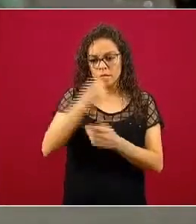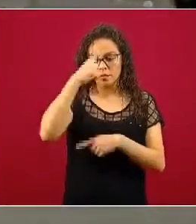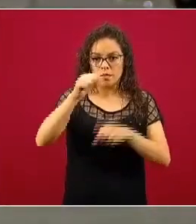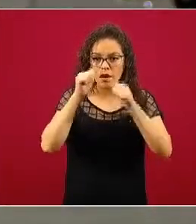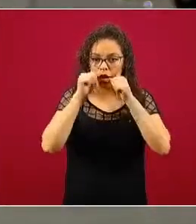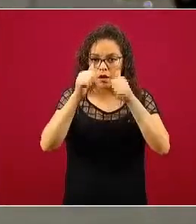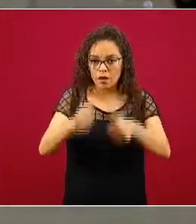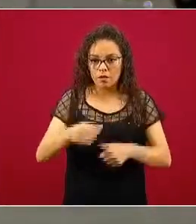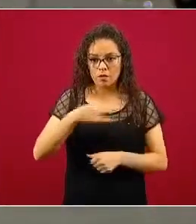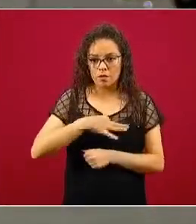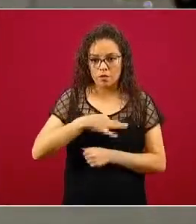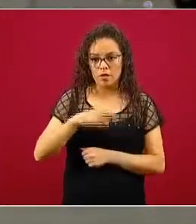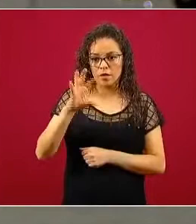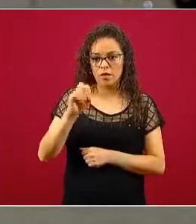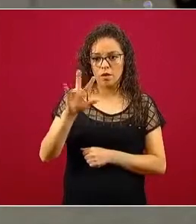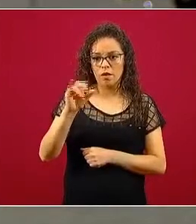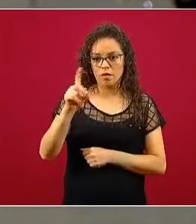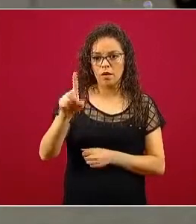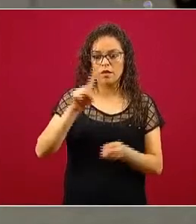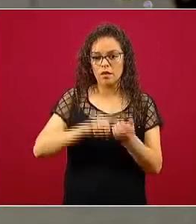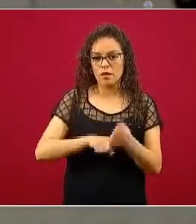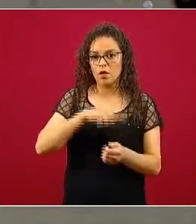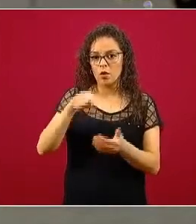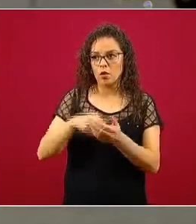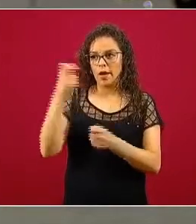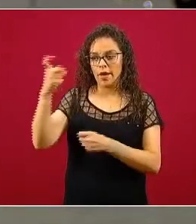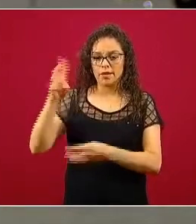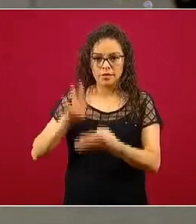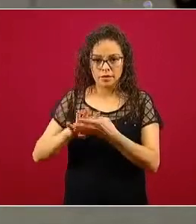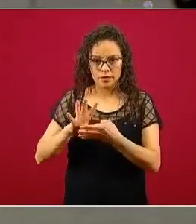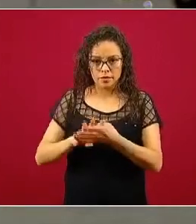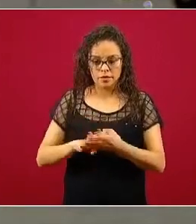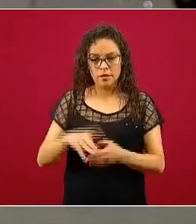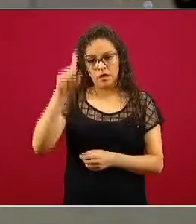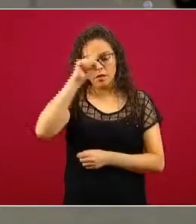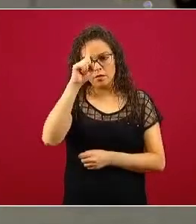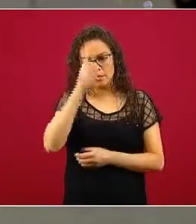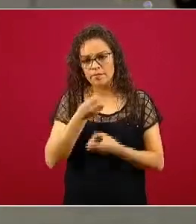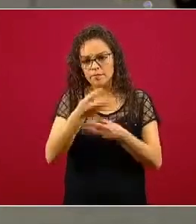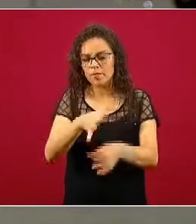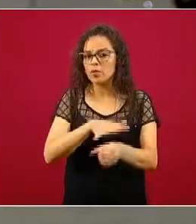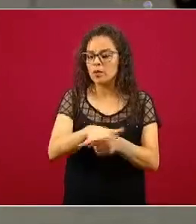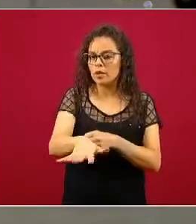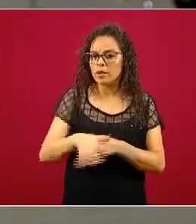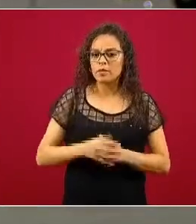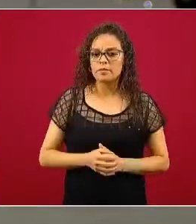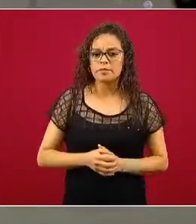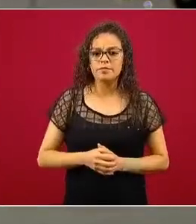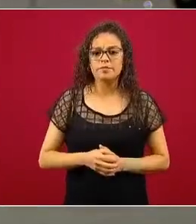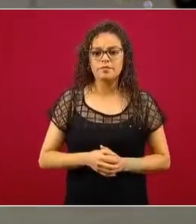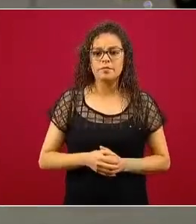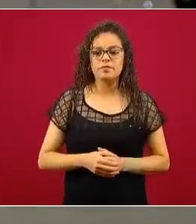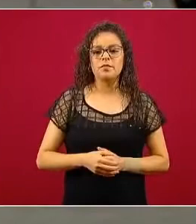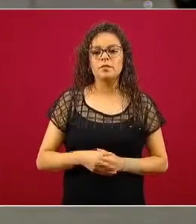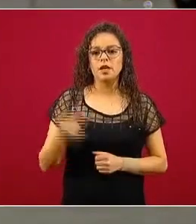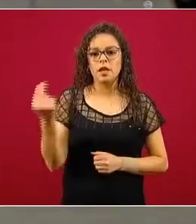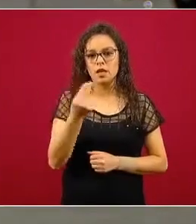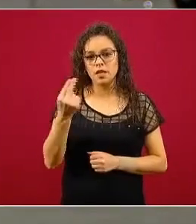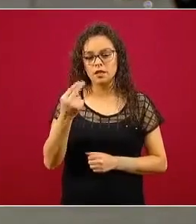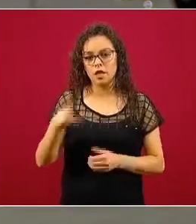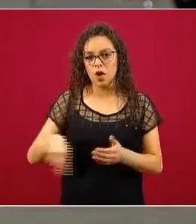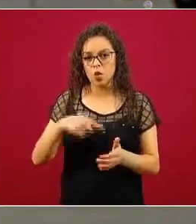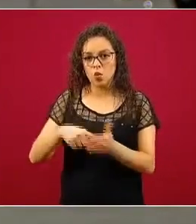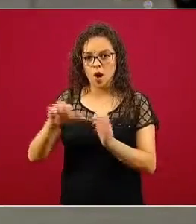de COVID al interior de los centros federales de reinserción social, donde se recomienda que se tengan áreas de aislamiento